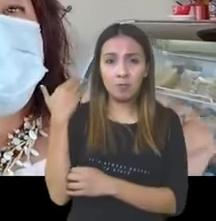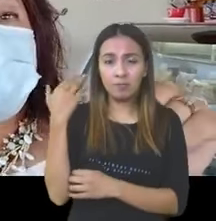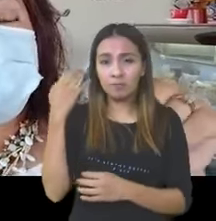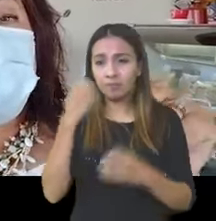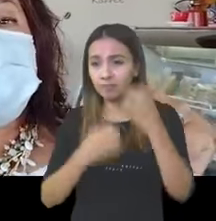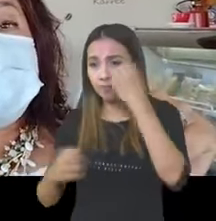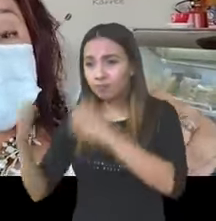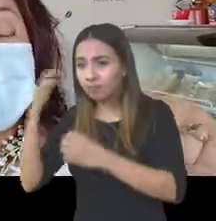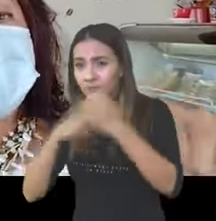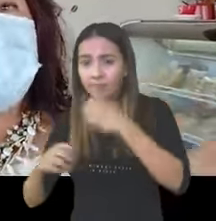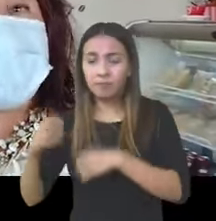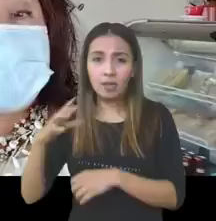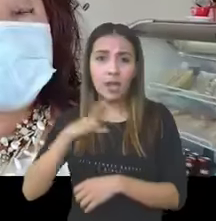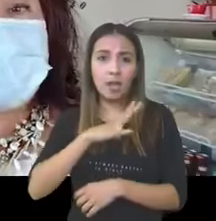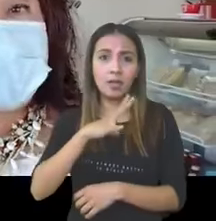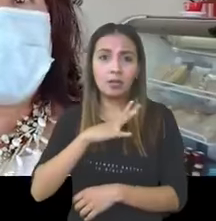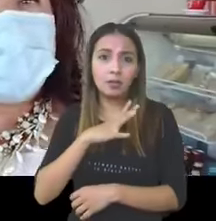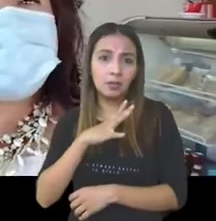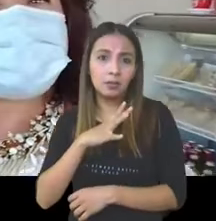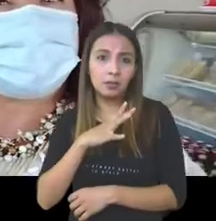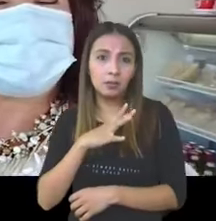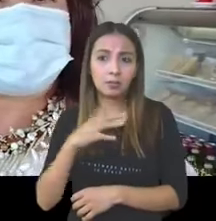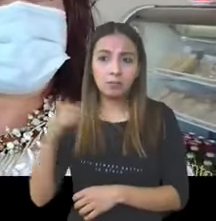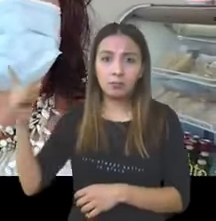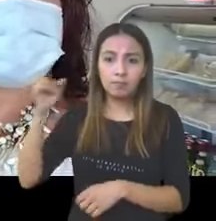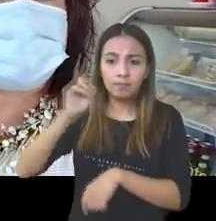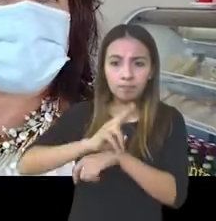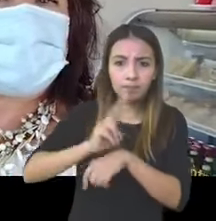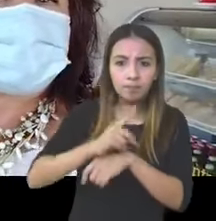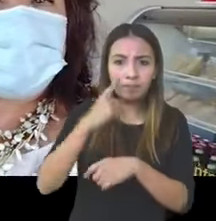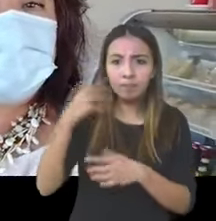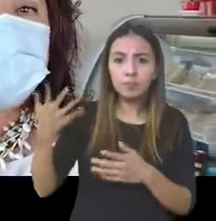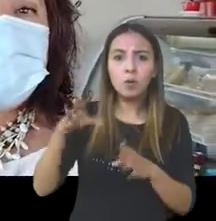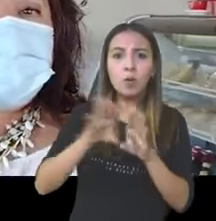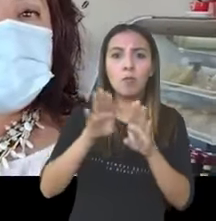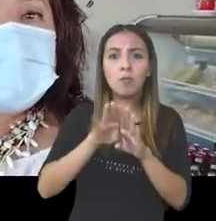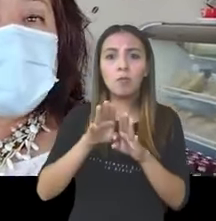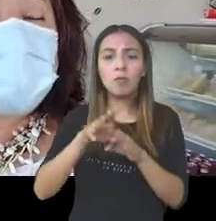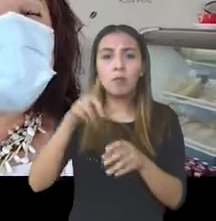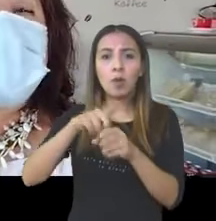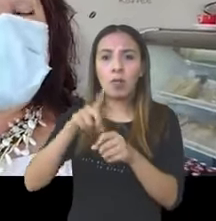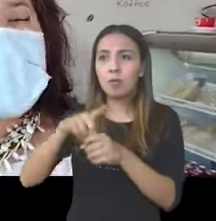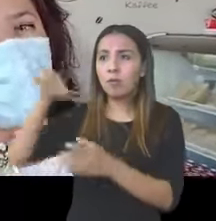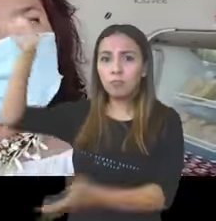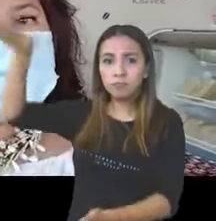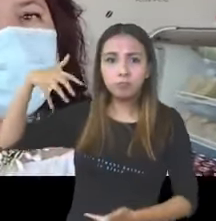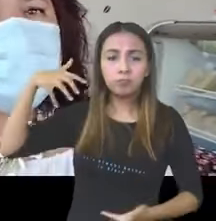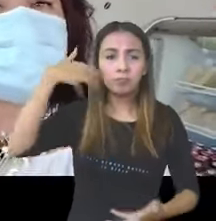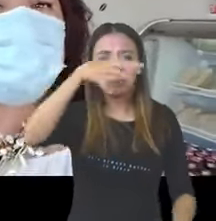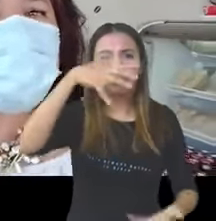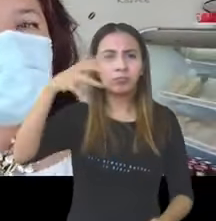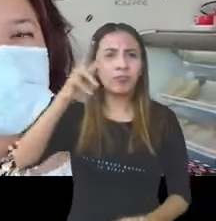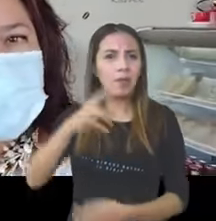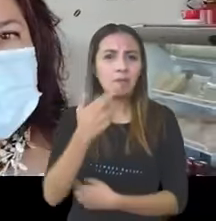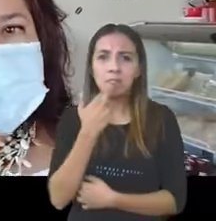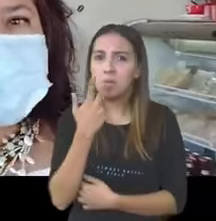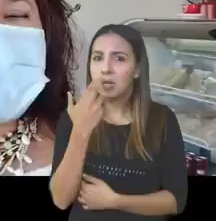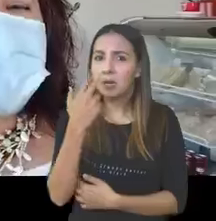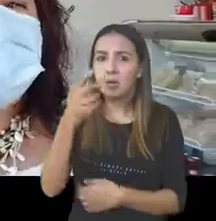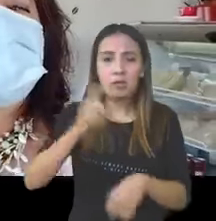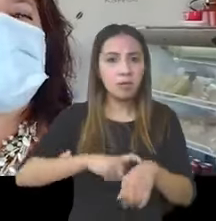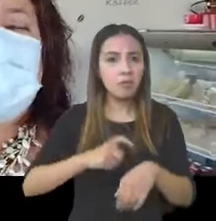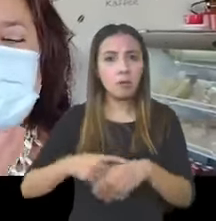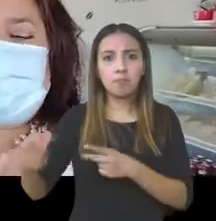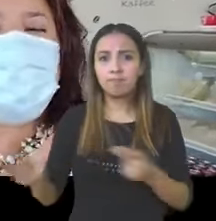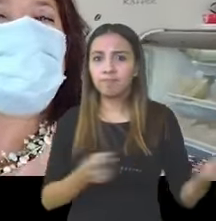tuvimos observaciones en el manejo precisamente del almacén de donativos. Mejoramos los procesos, los tiempos de